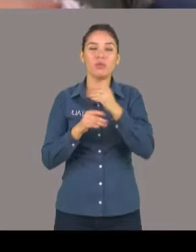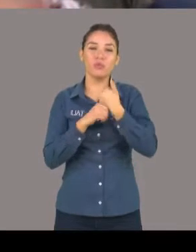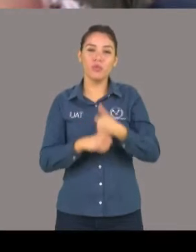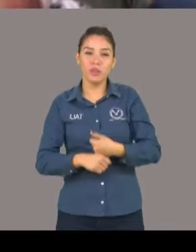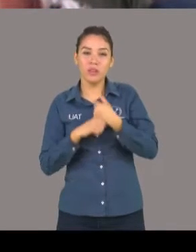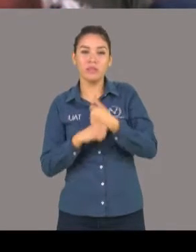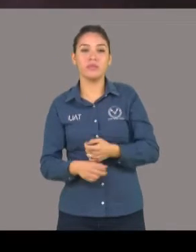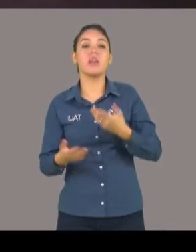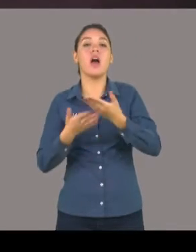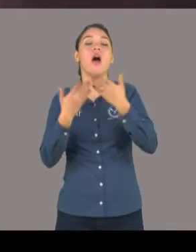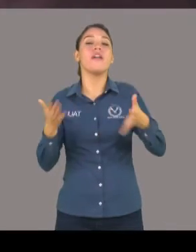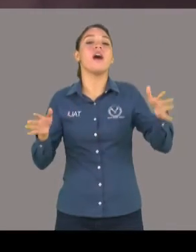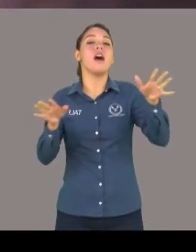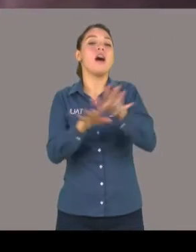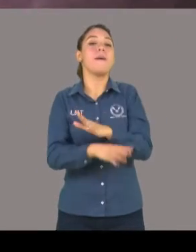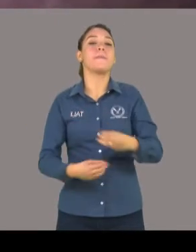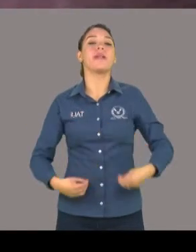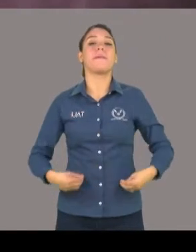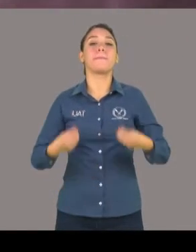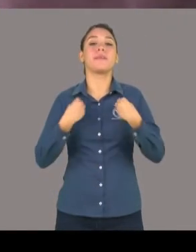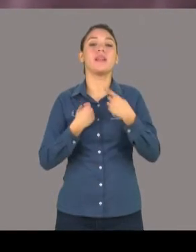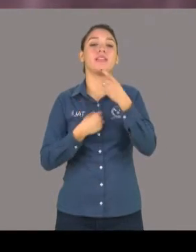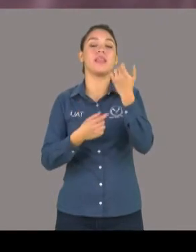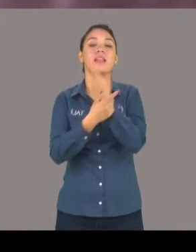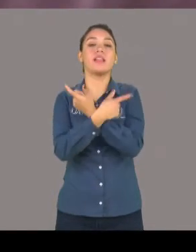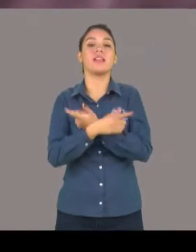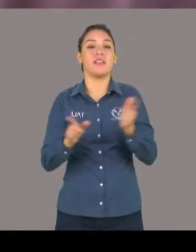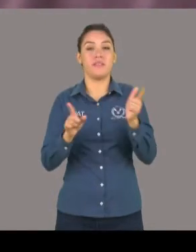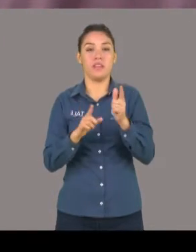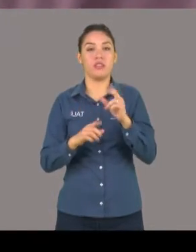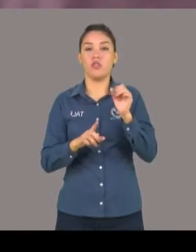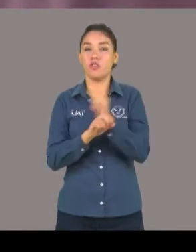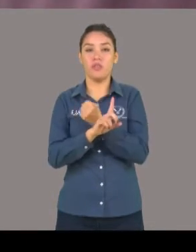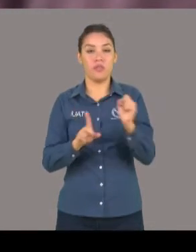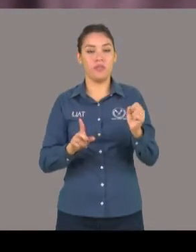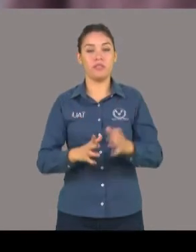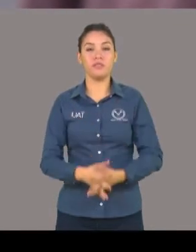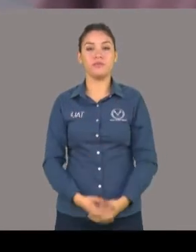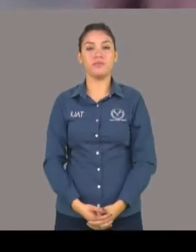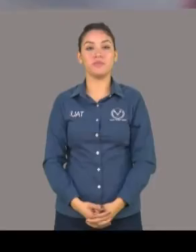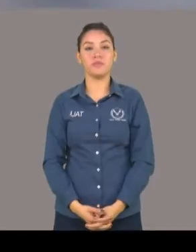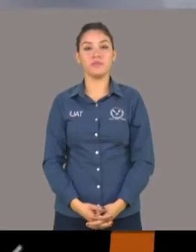y así lograr vivir una vida libre de violencia de género.